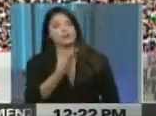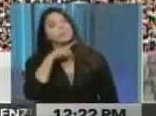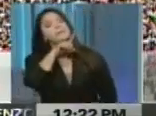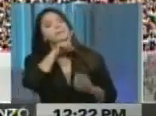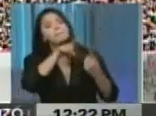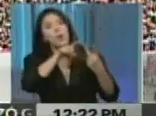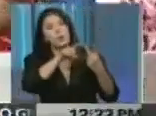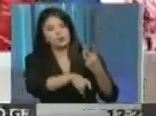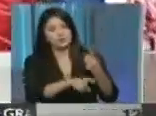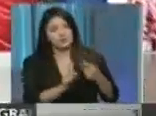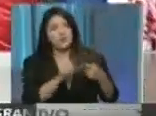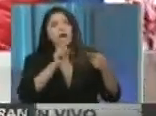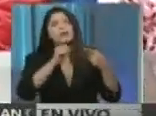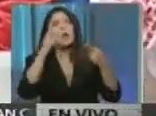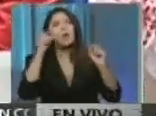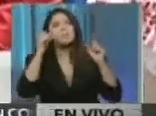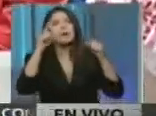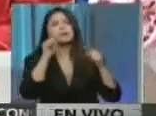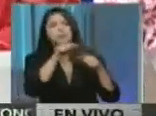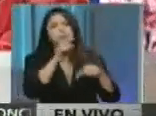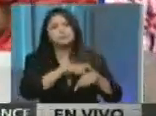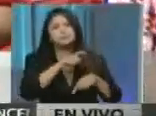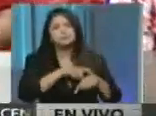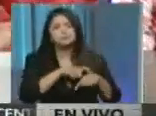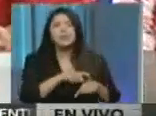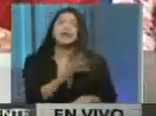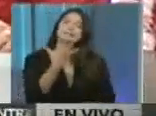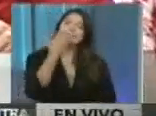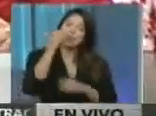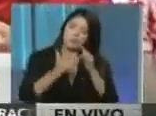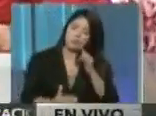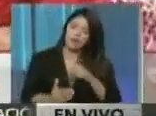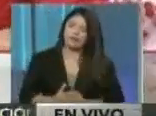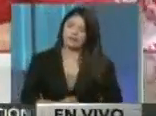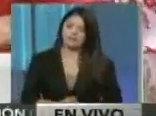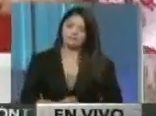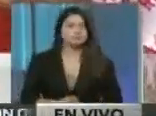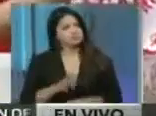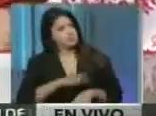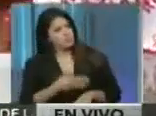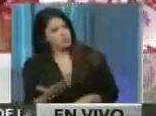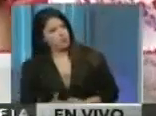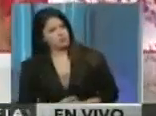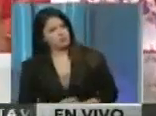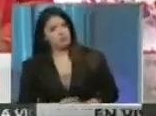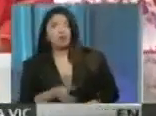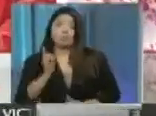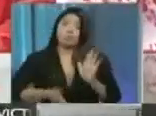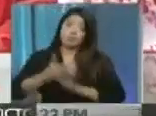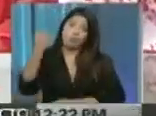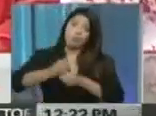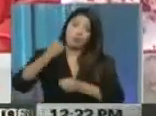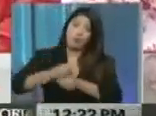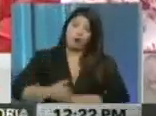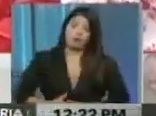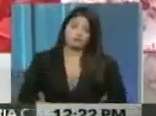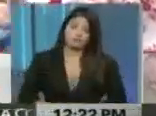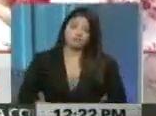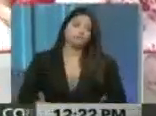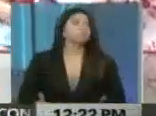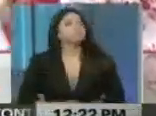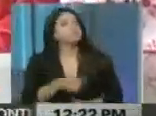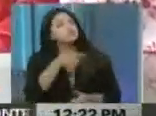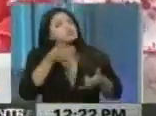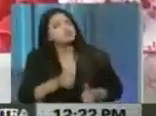pues. ¿A qué hora te paras tú? A las 5:30. ¿Y eso? No, pues tengo que ir a trabajar. ¿Y